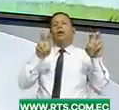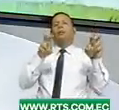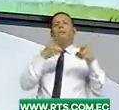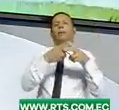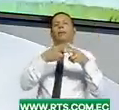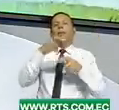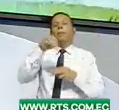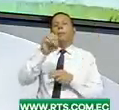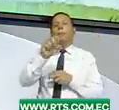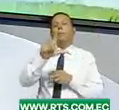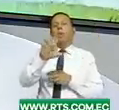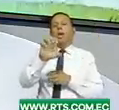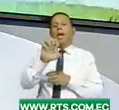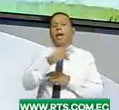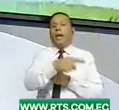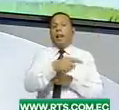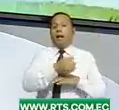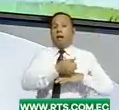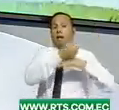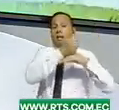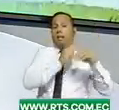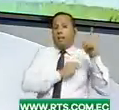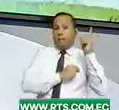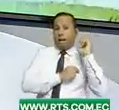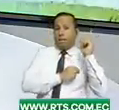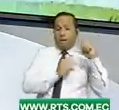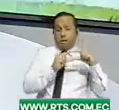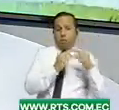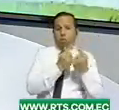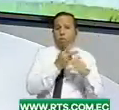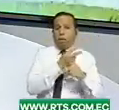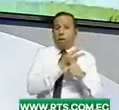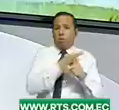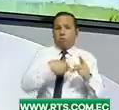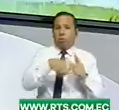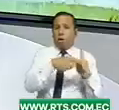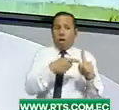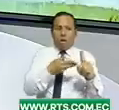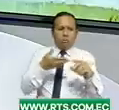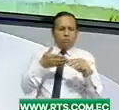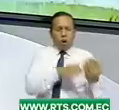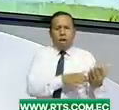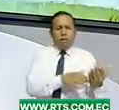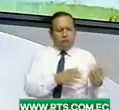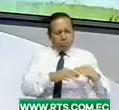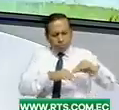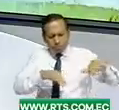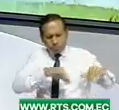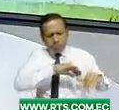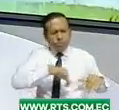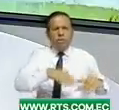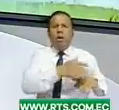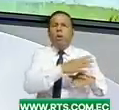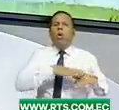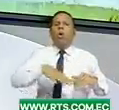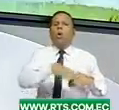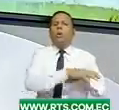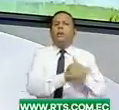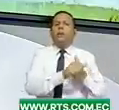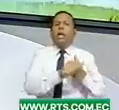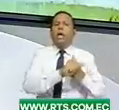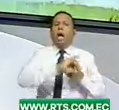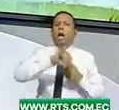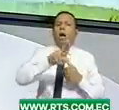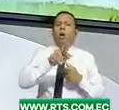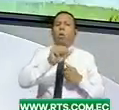organización delictiva, fue hallado muerto en una zona rural entre los cantones Yaguachi y Juján, provincia del Guayas. Se conoce